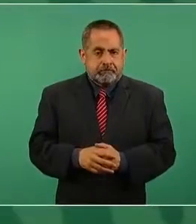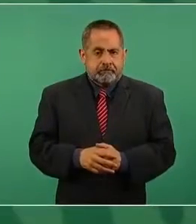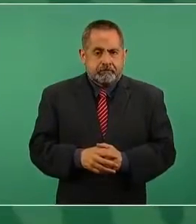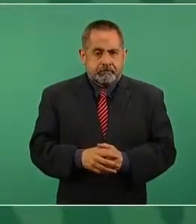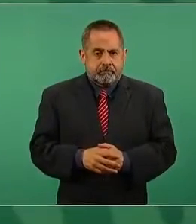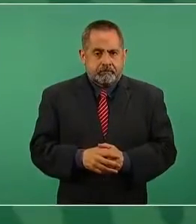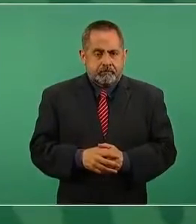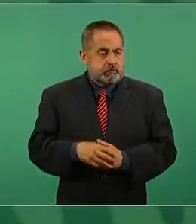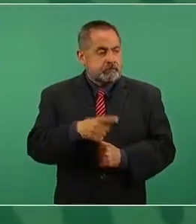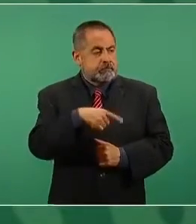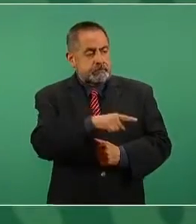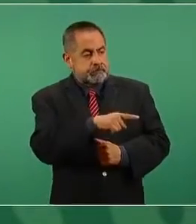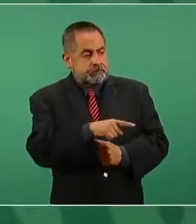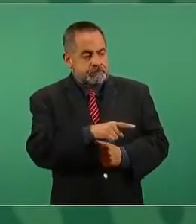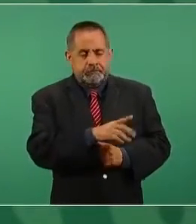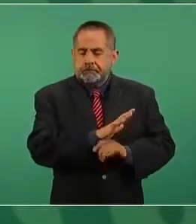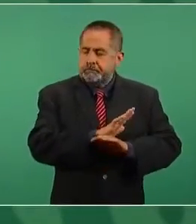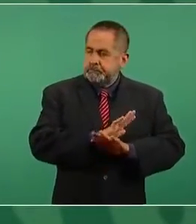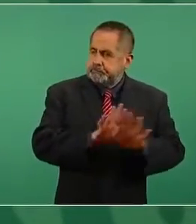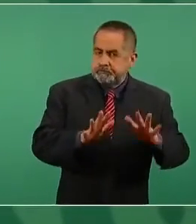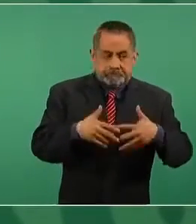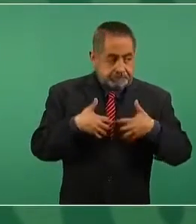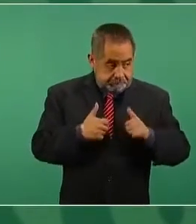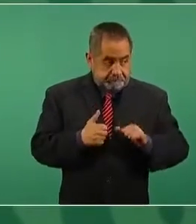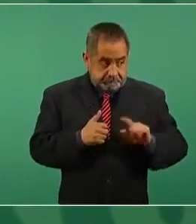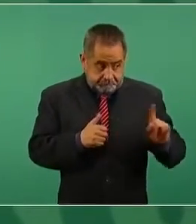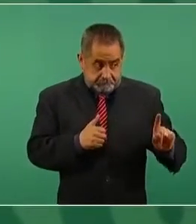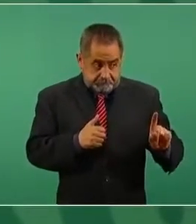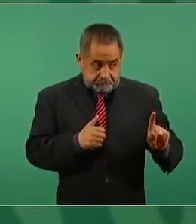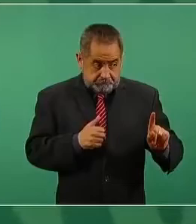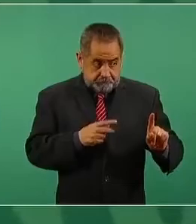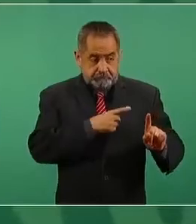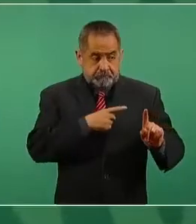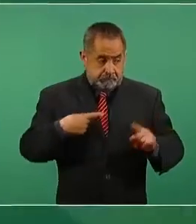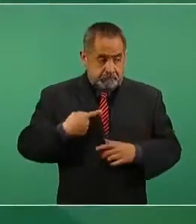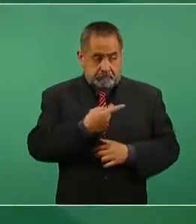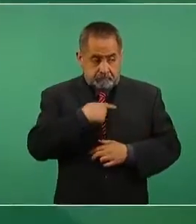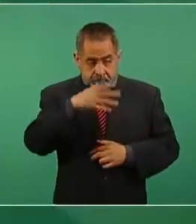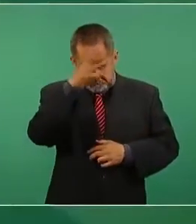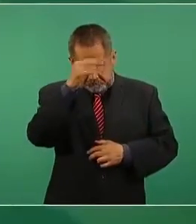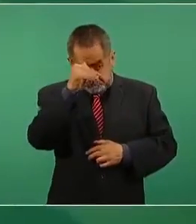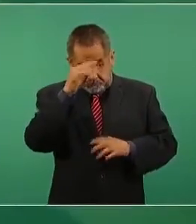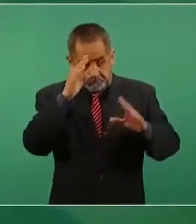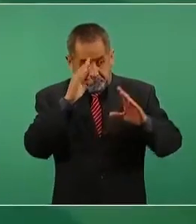y ya entendieron de que había que llegar a un acuerdo.